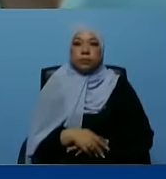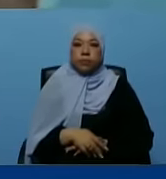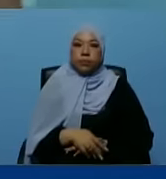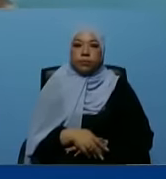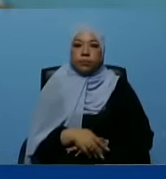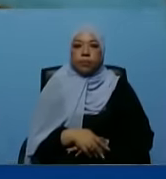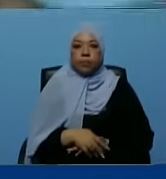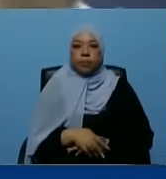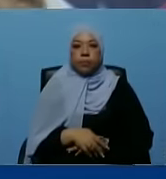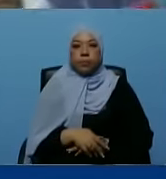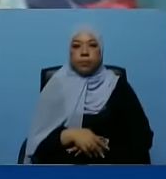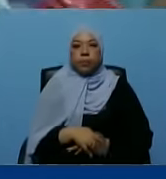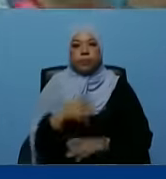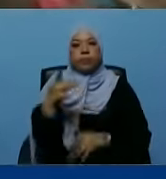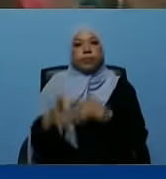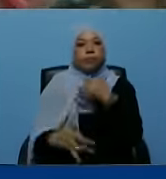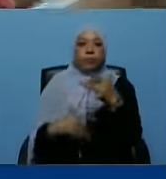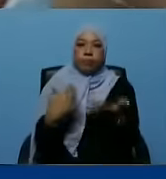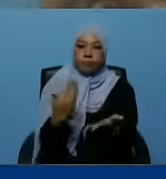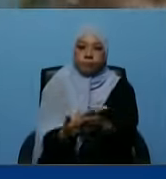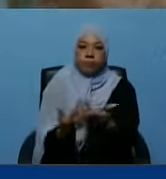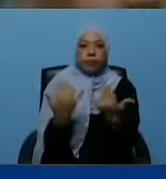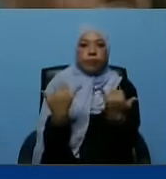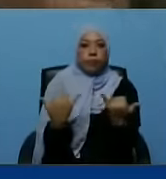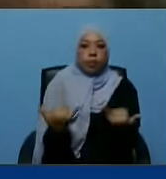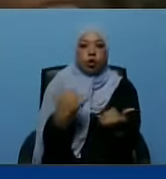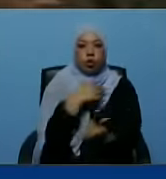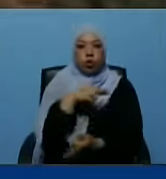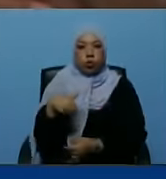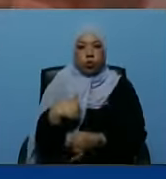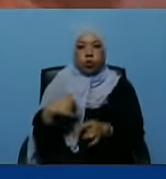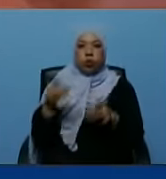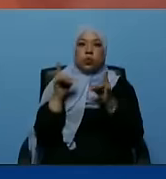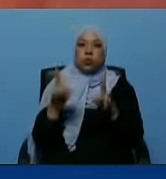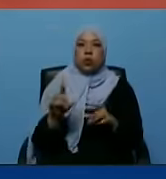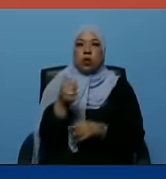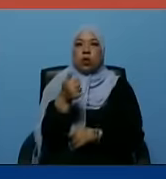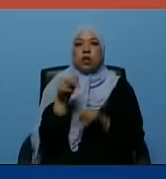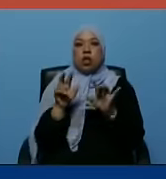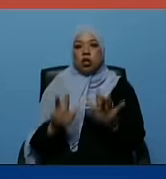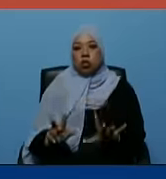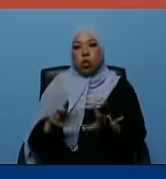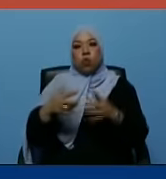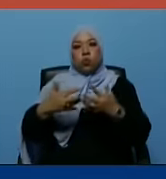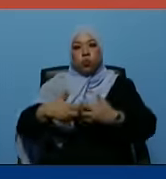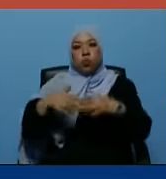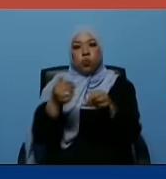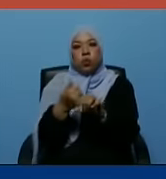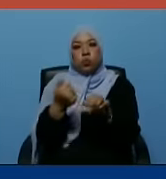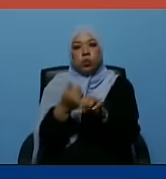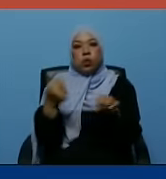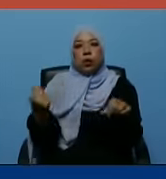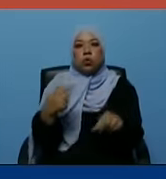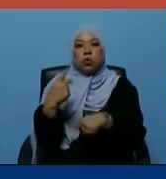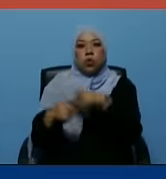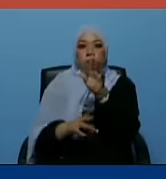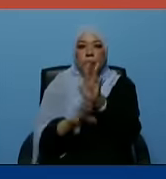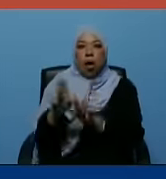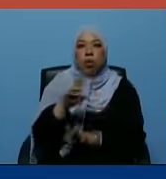Y uno de los motores, nosotros definimos 18 motores de trabajo y